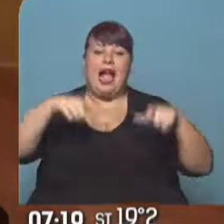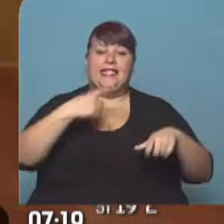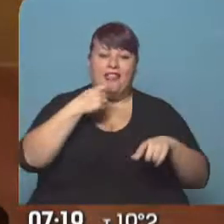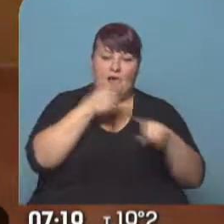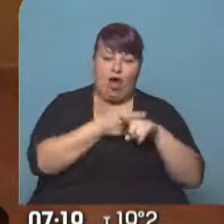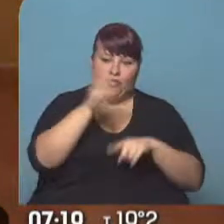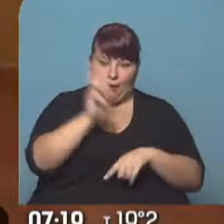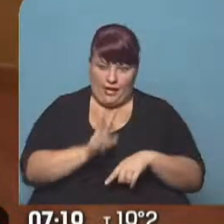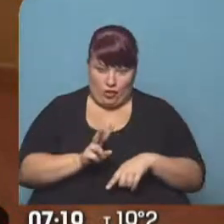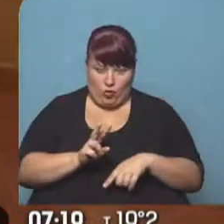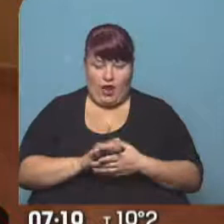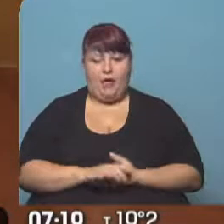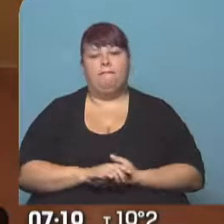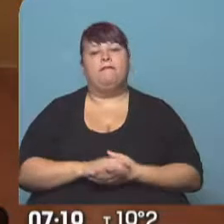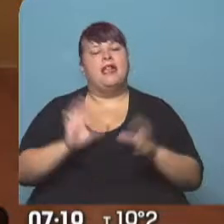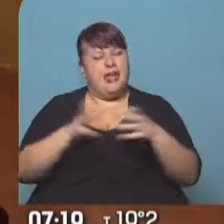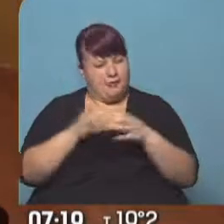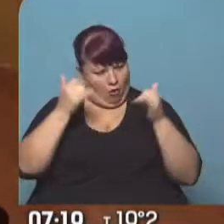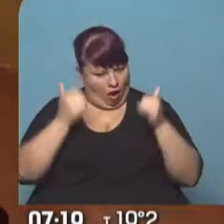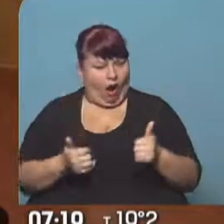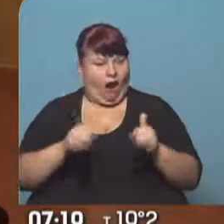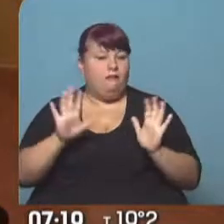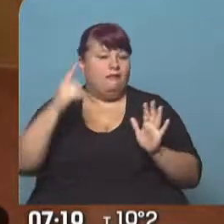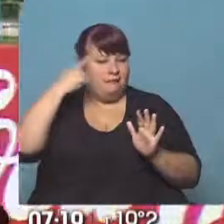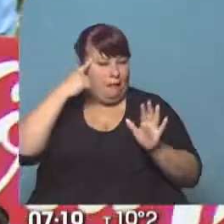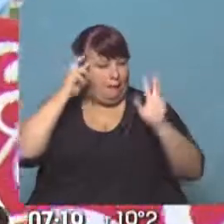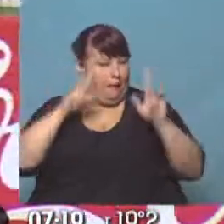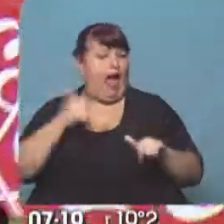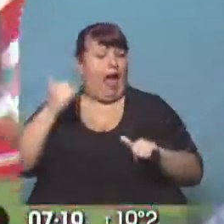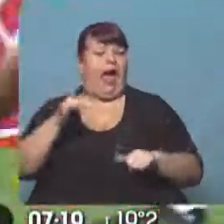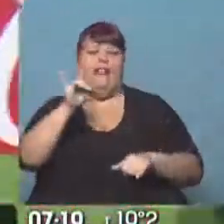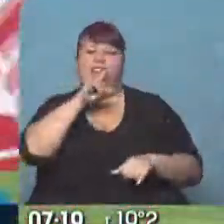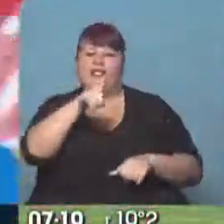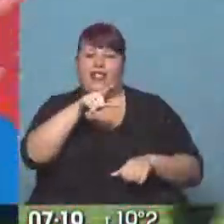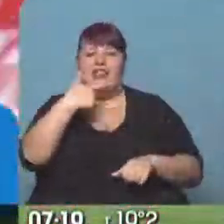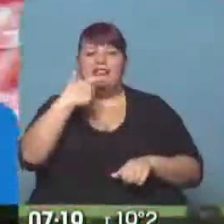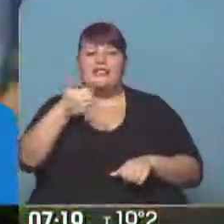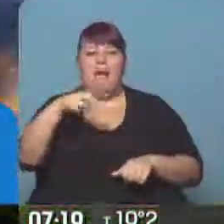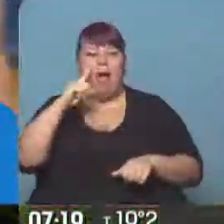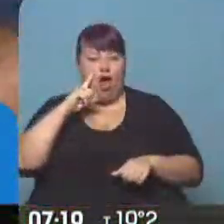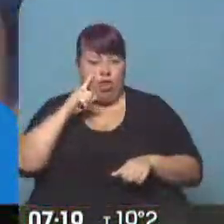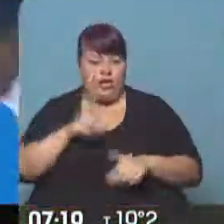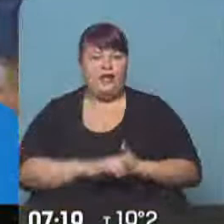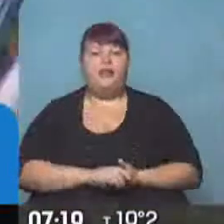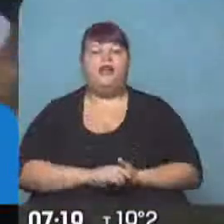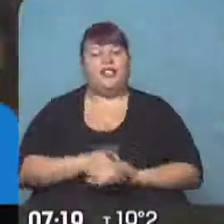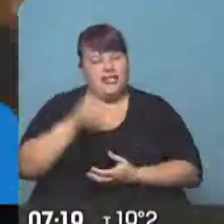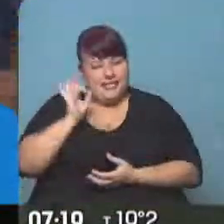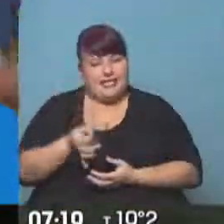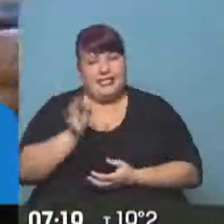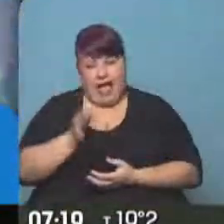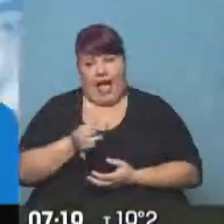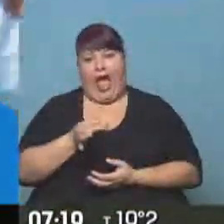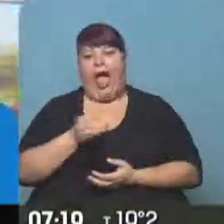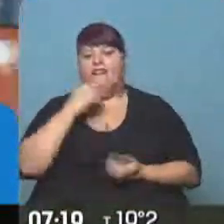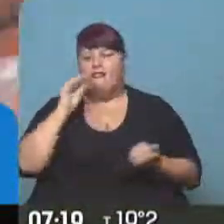enfrentando a Venezuela. Hay equipo, al menos en la cabeza lo tiene ya el técnico Sampaoli, sabiendo de